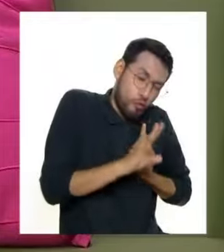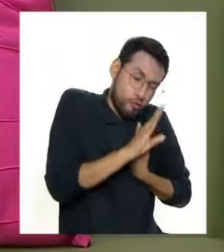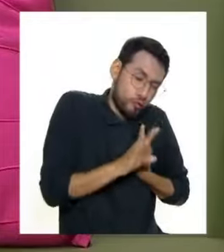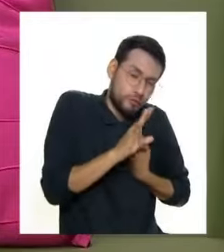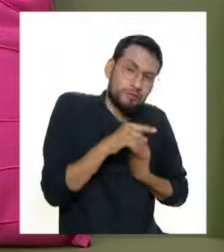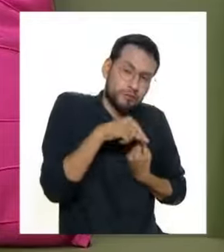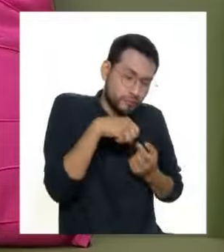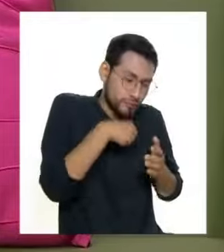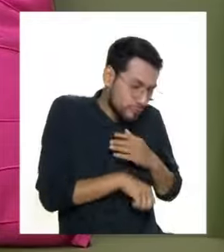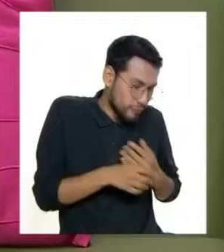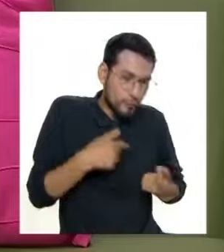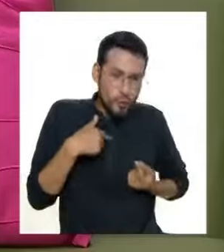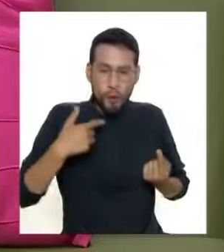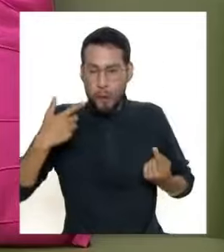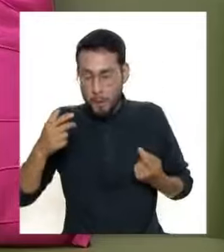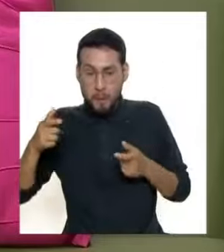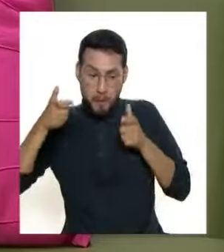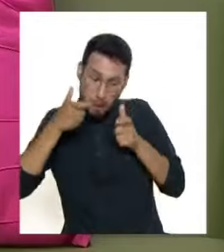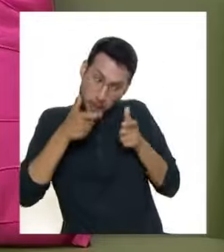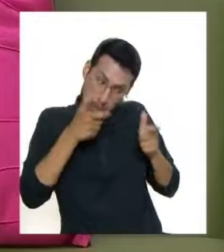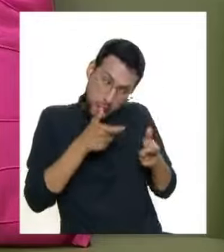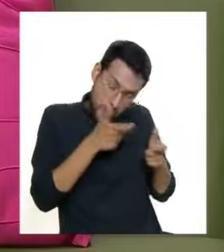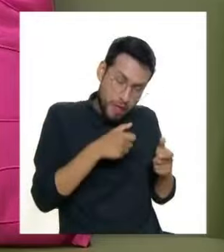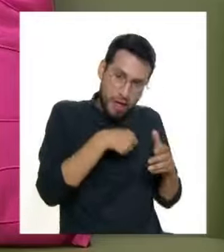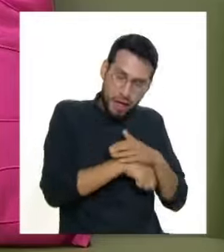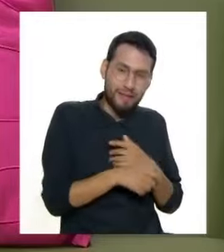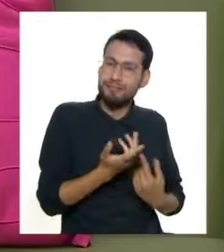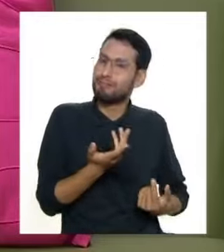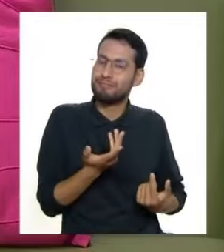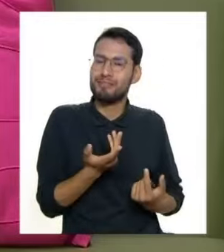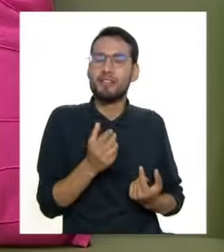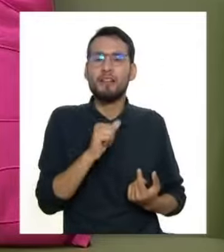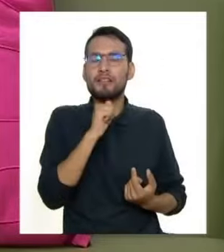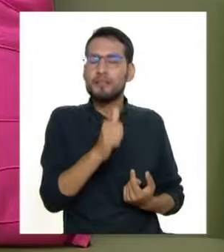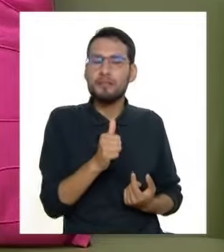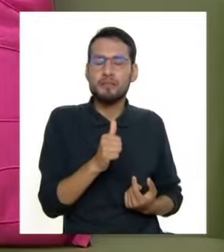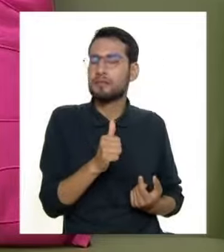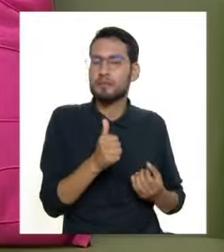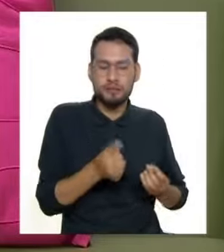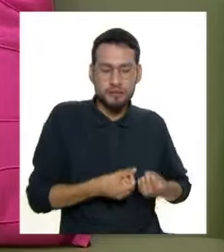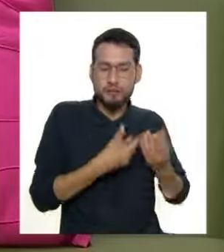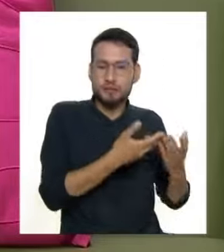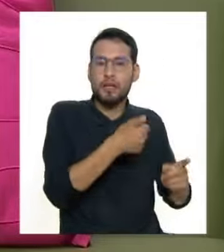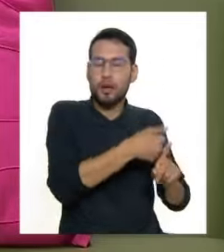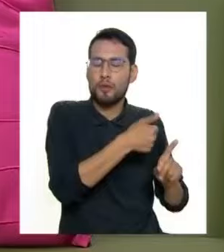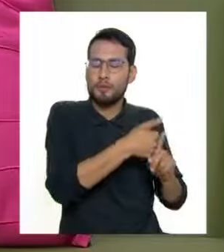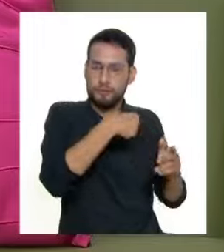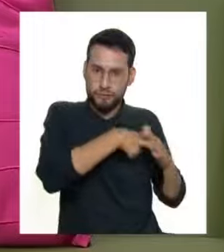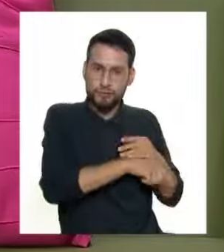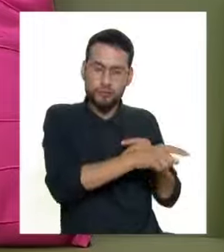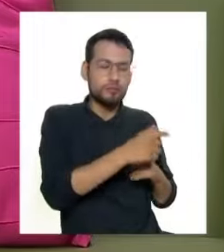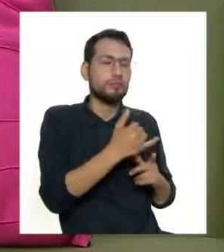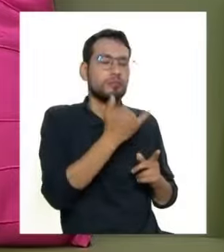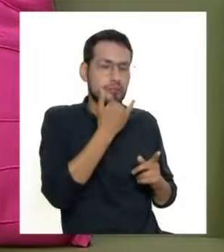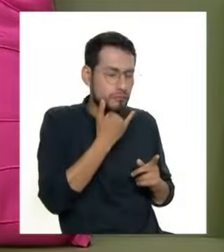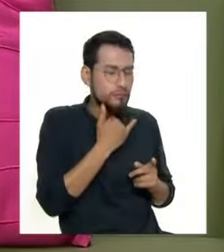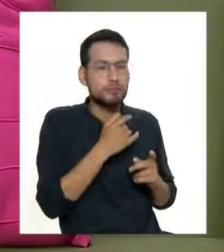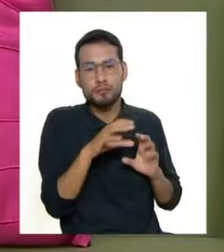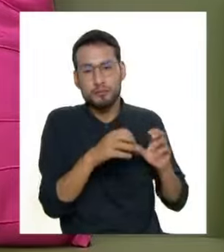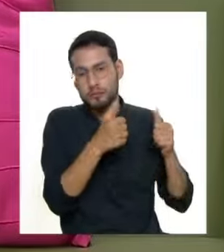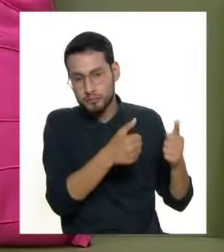helicópteros, sobrevolamos la vida de nuestros hijos sin darles la posibilidad de equivocarse o de hacer las